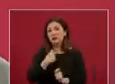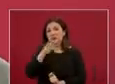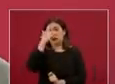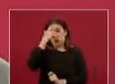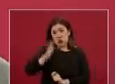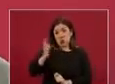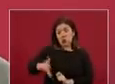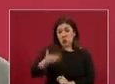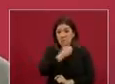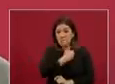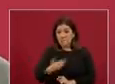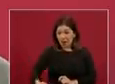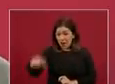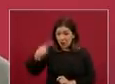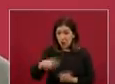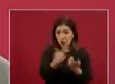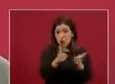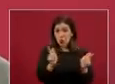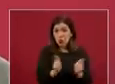que el presidente de este grupo